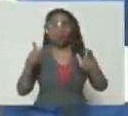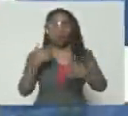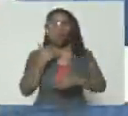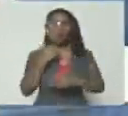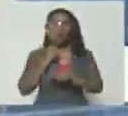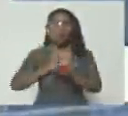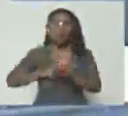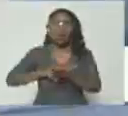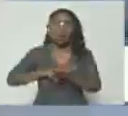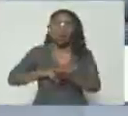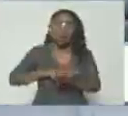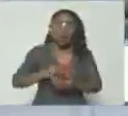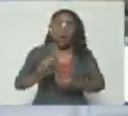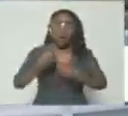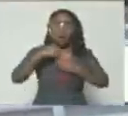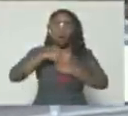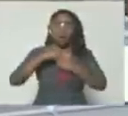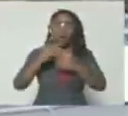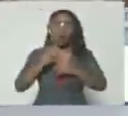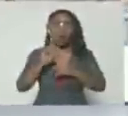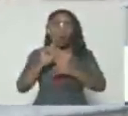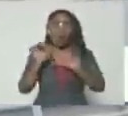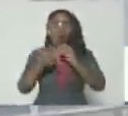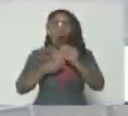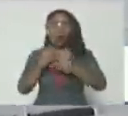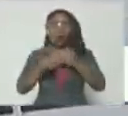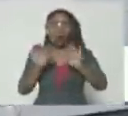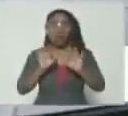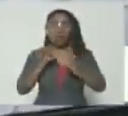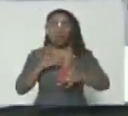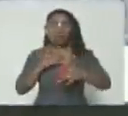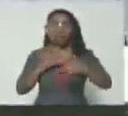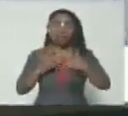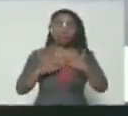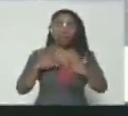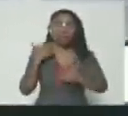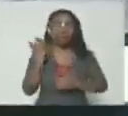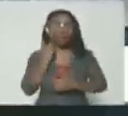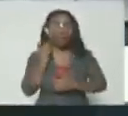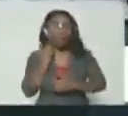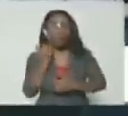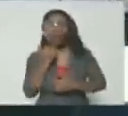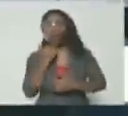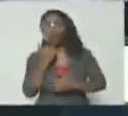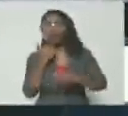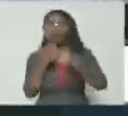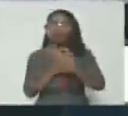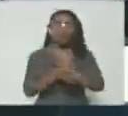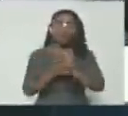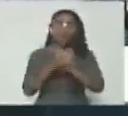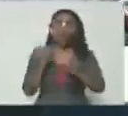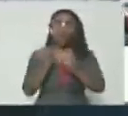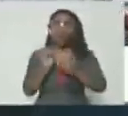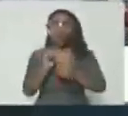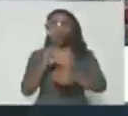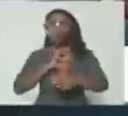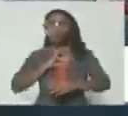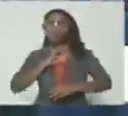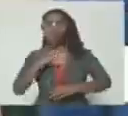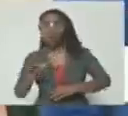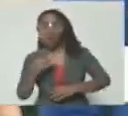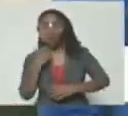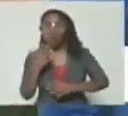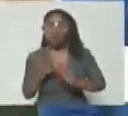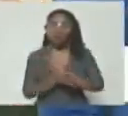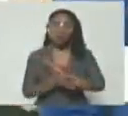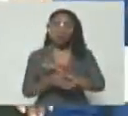ectoparásitos, además de que no presenten ninguna sintomatología ni enfermedad infectocontagiosa para que los animales sean